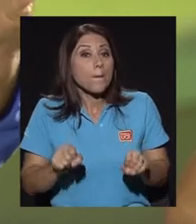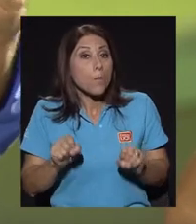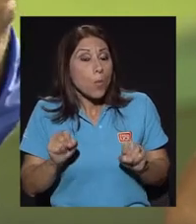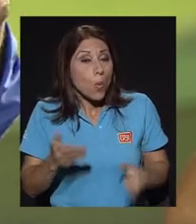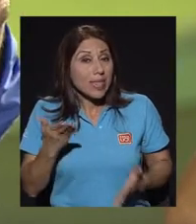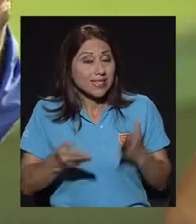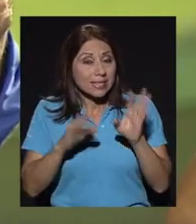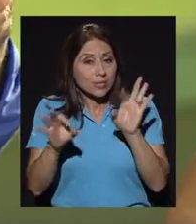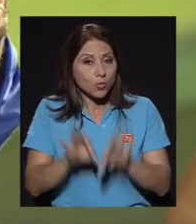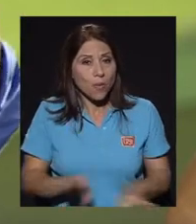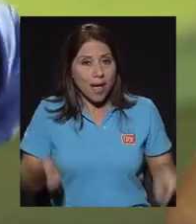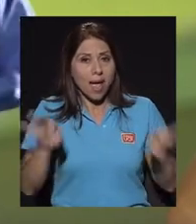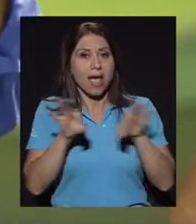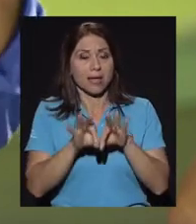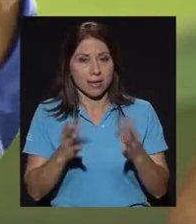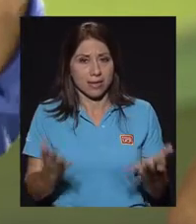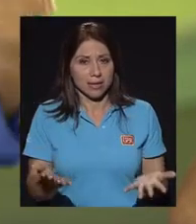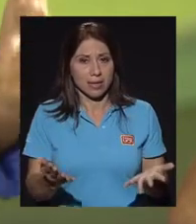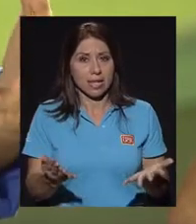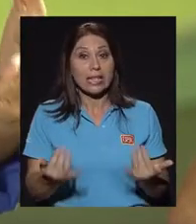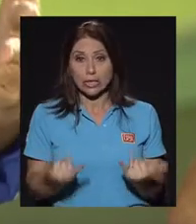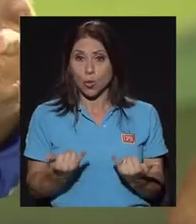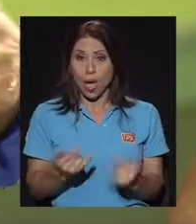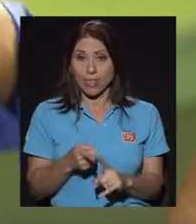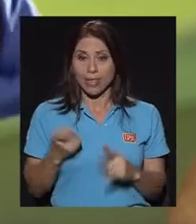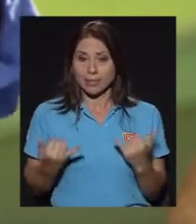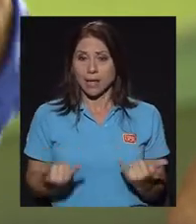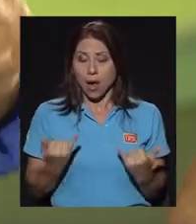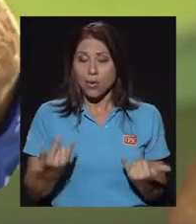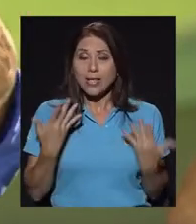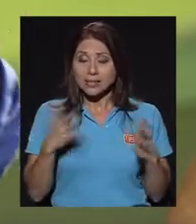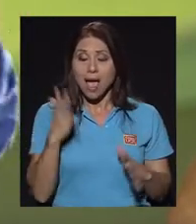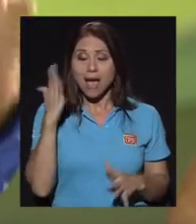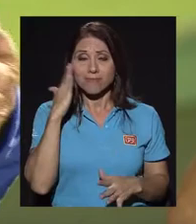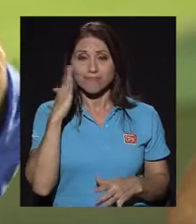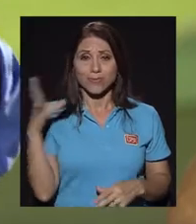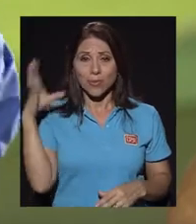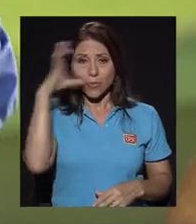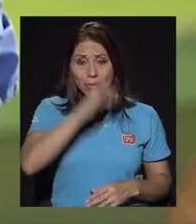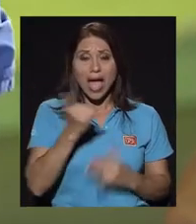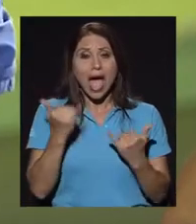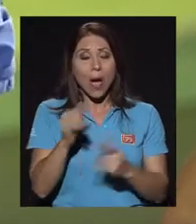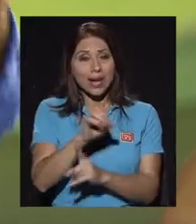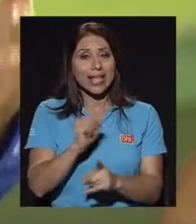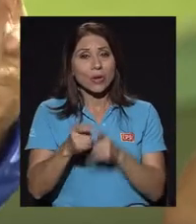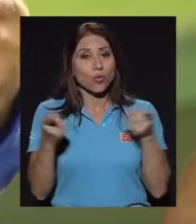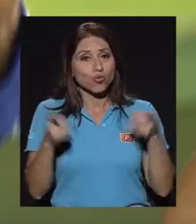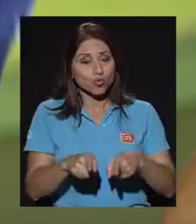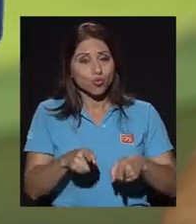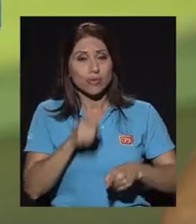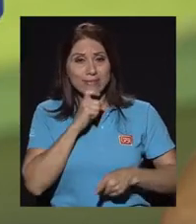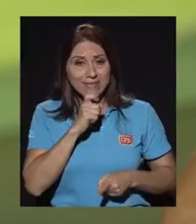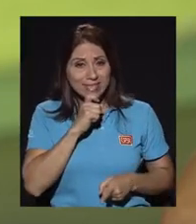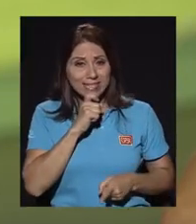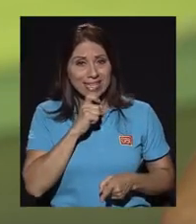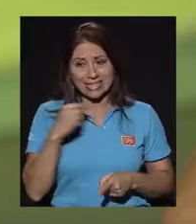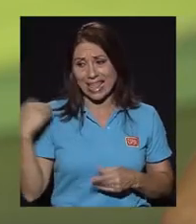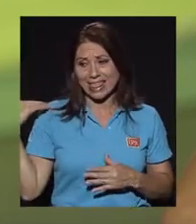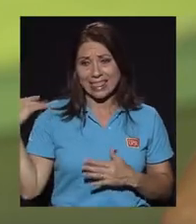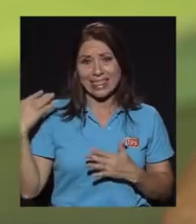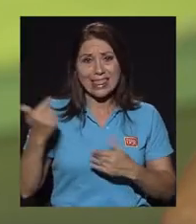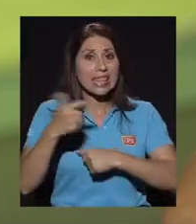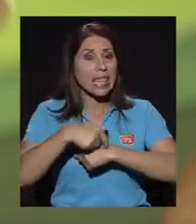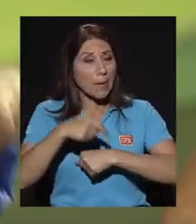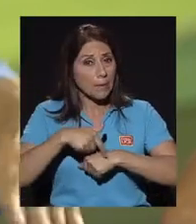pueden ser sumamente importantes, de hecho están siéndolo, estamos pasando por coyunturas difíciles, venimos de